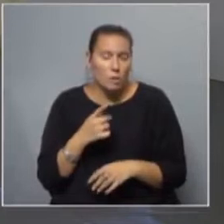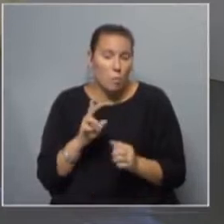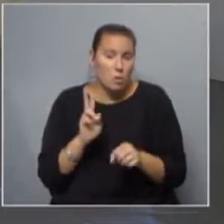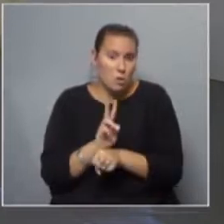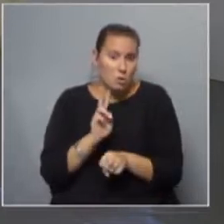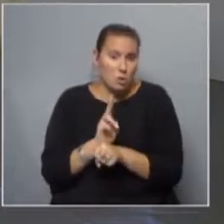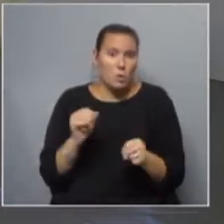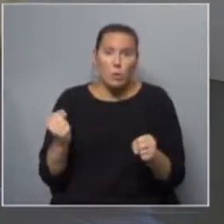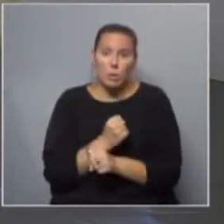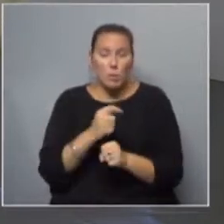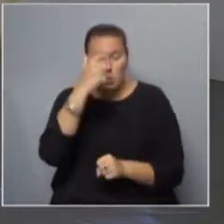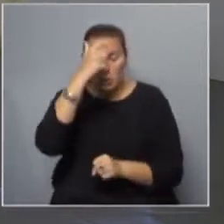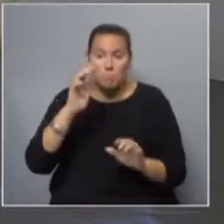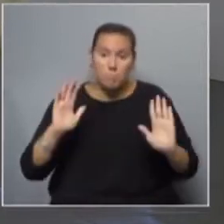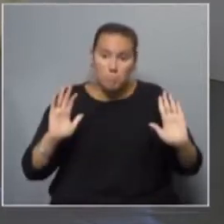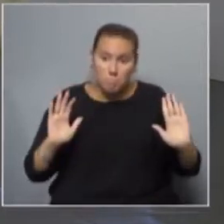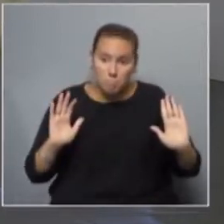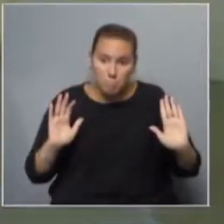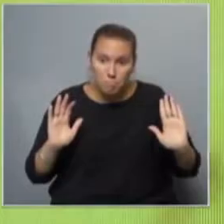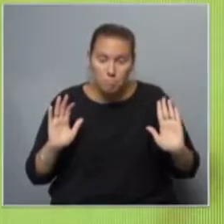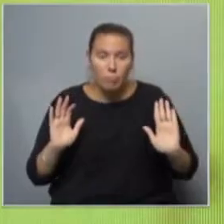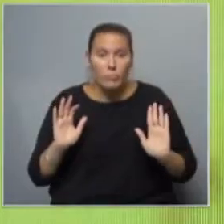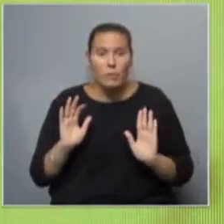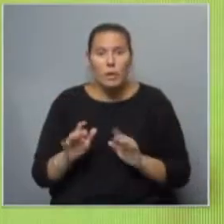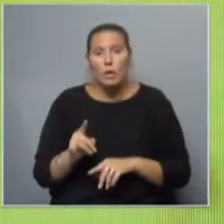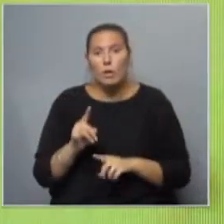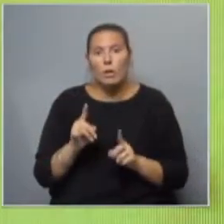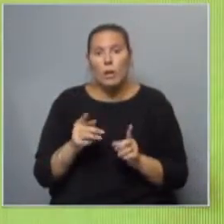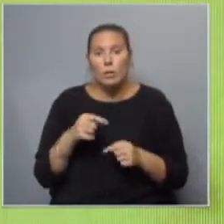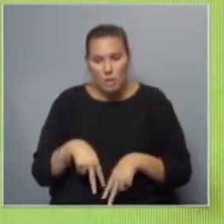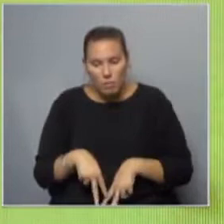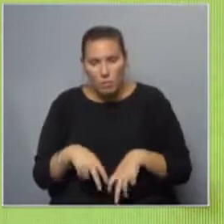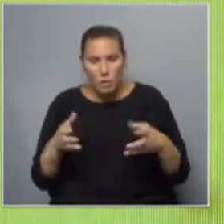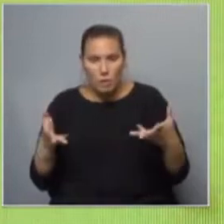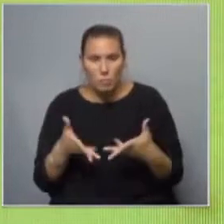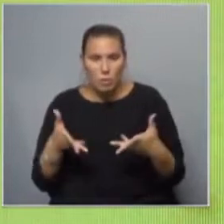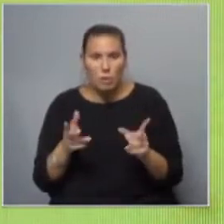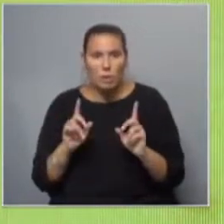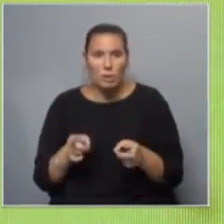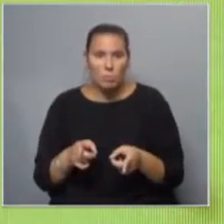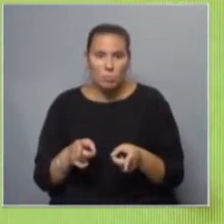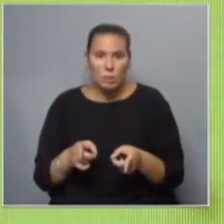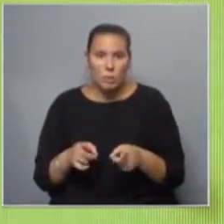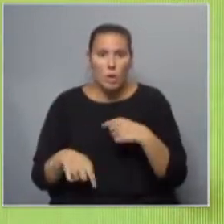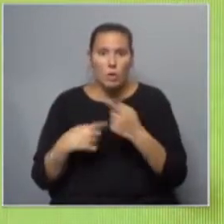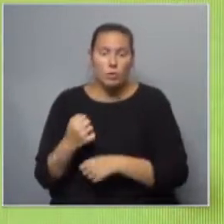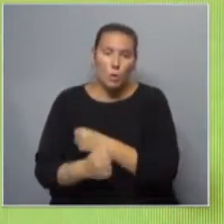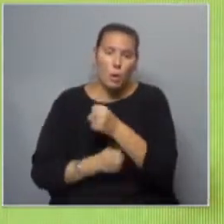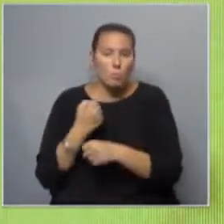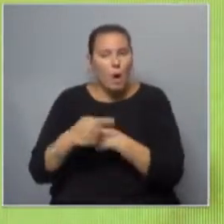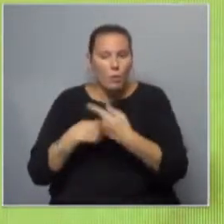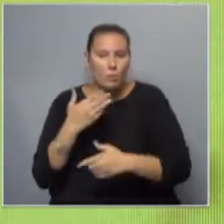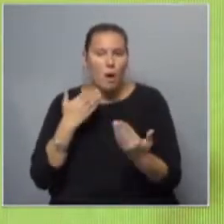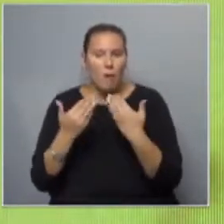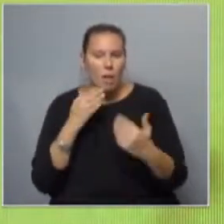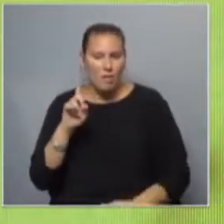está probado científicamente, ¿no? O sea, es parte de lo que están estudiando también. Así que tenemos el resto del año para seguir hablando